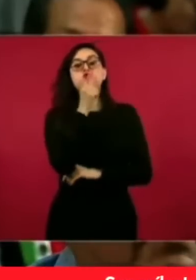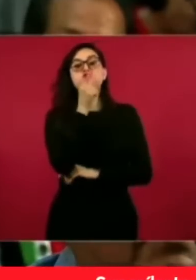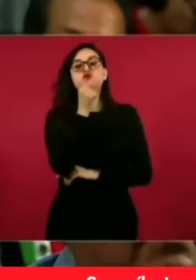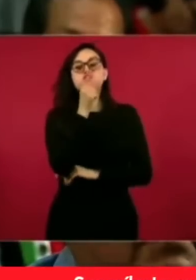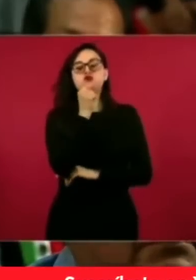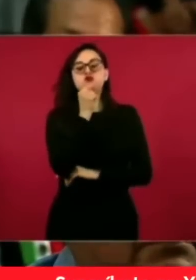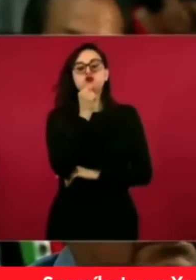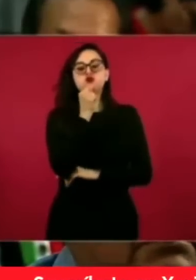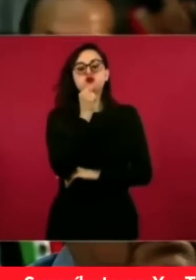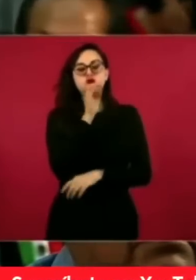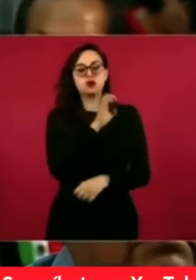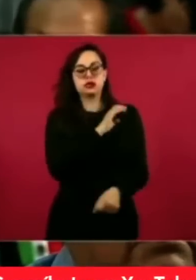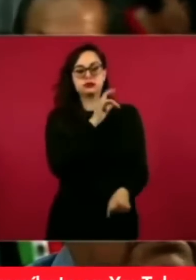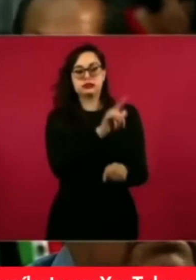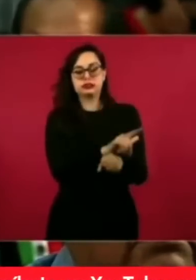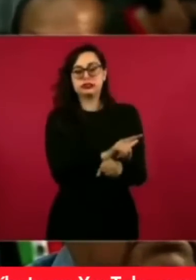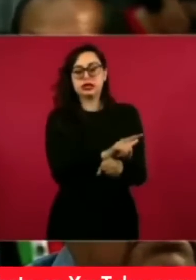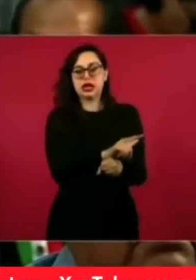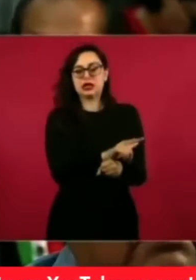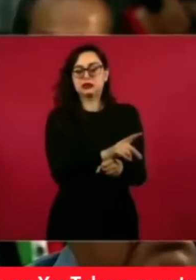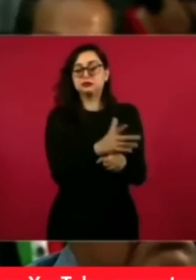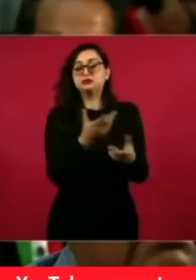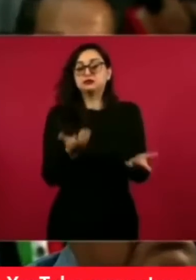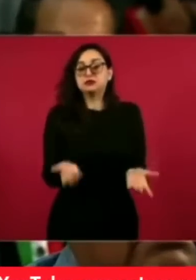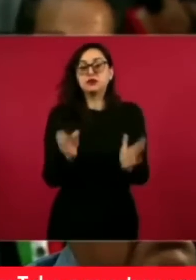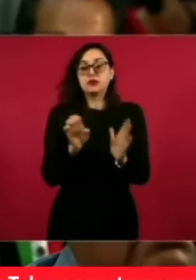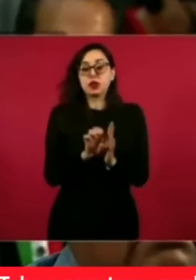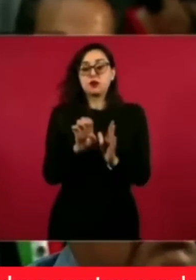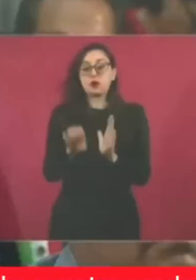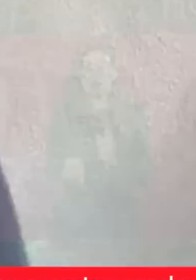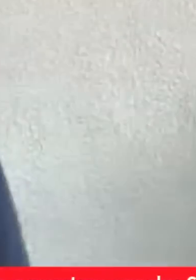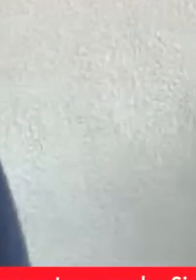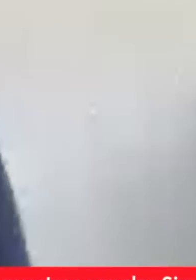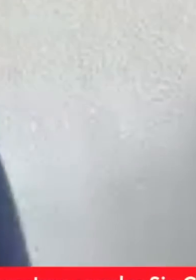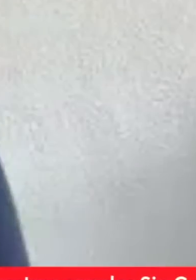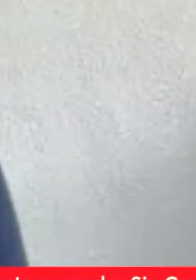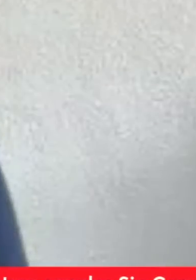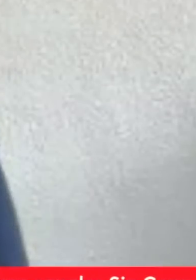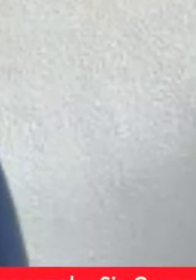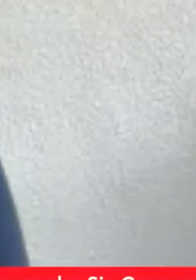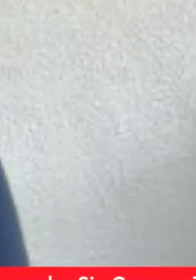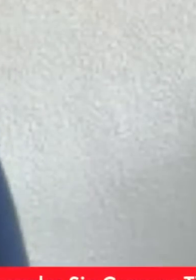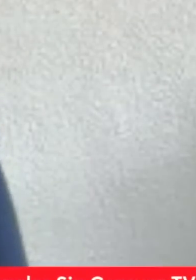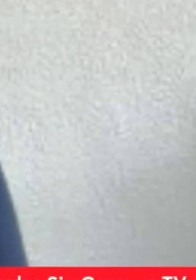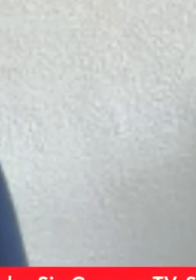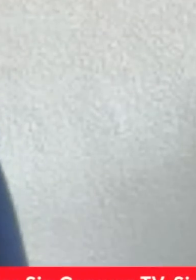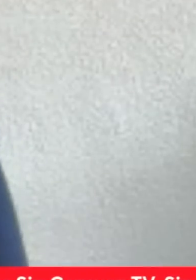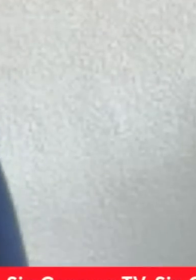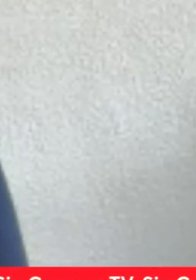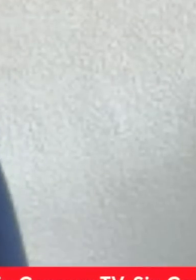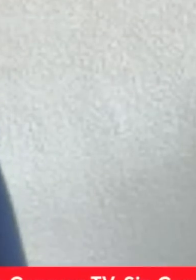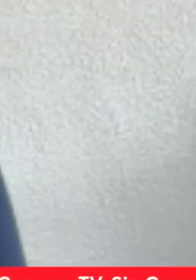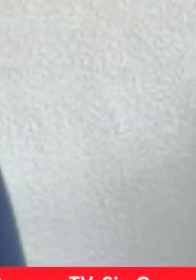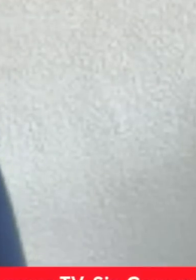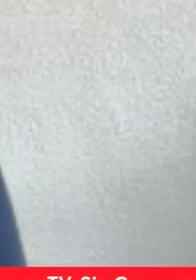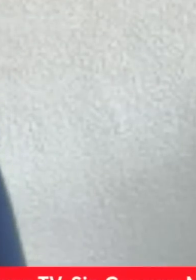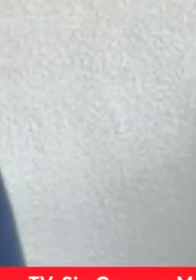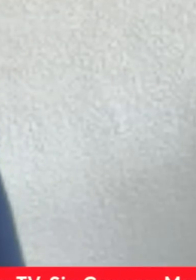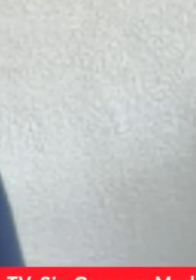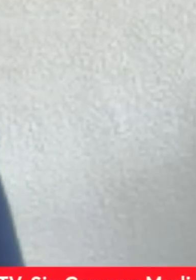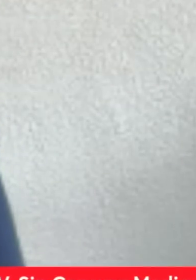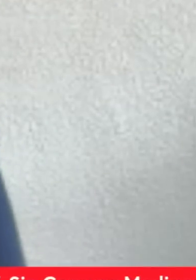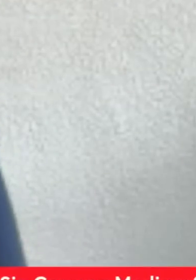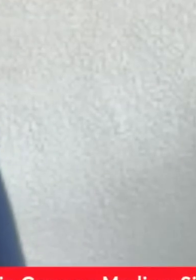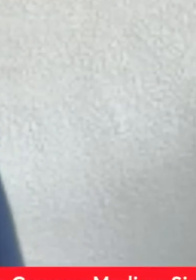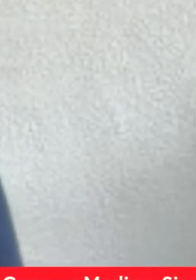los policías estatales. Por ejemplo, se me eriza la piel, Marta Olivia. Ayer no tuve la oportunidad